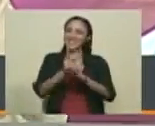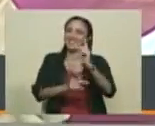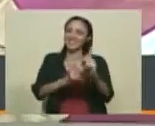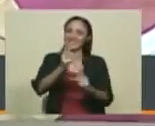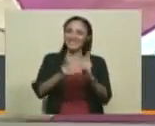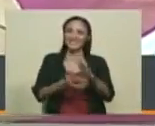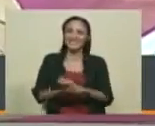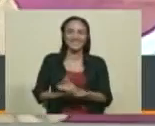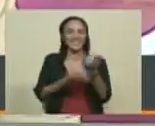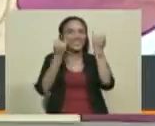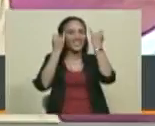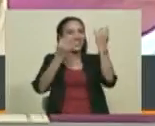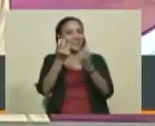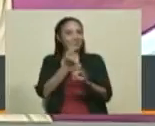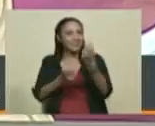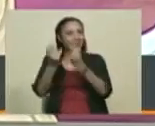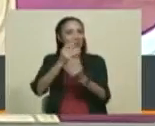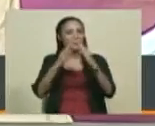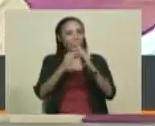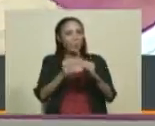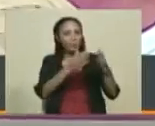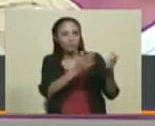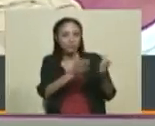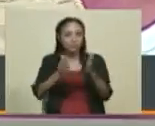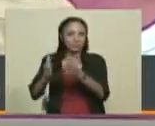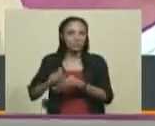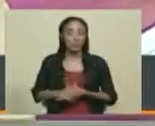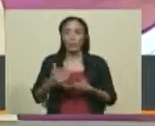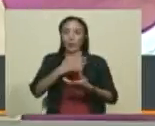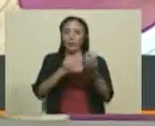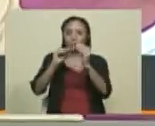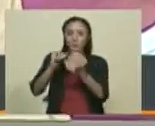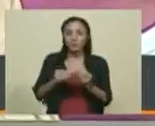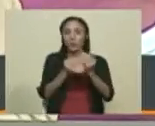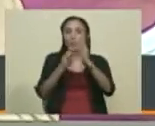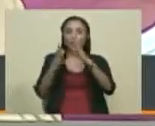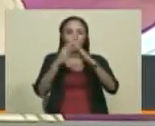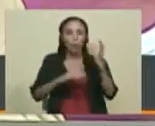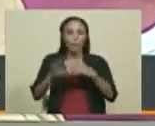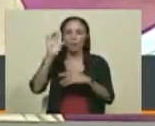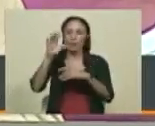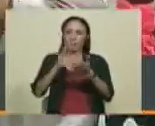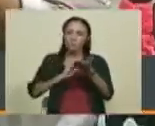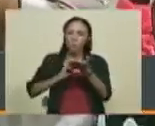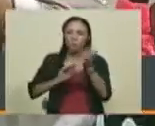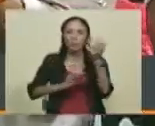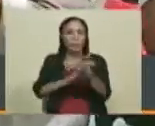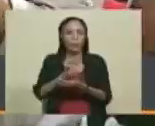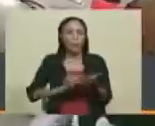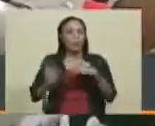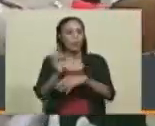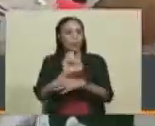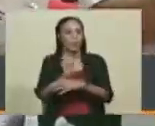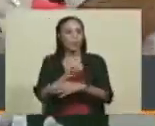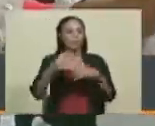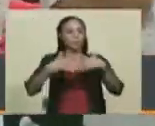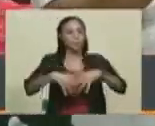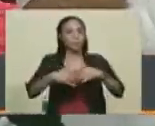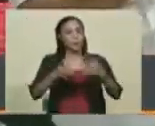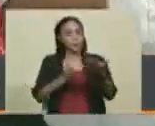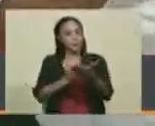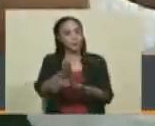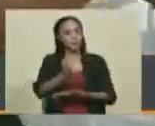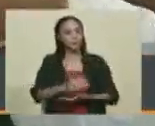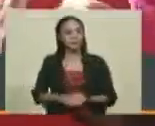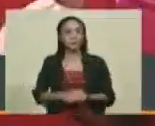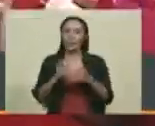de creación de riqueza física y material para la recuperación global del país. Es la industria petrolera,